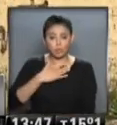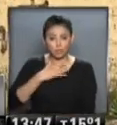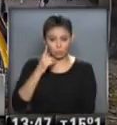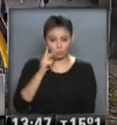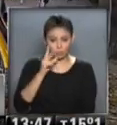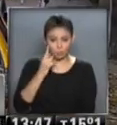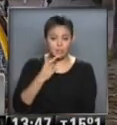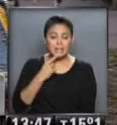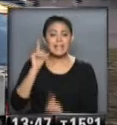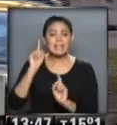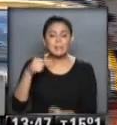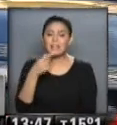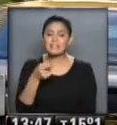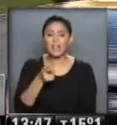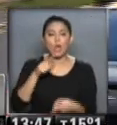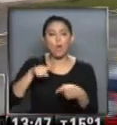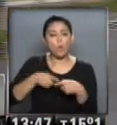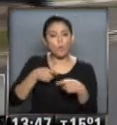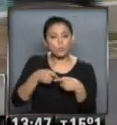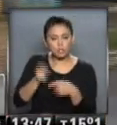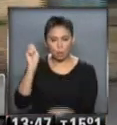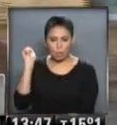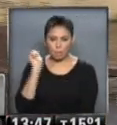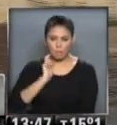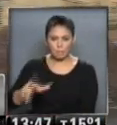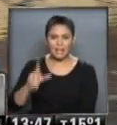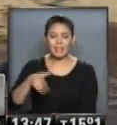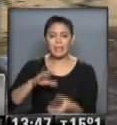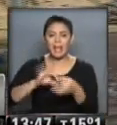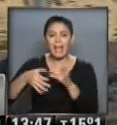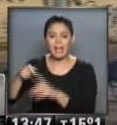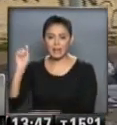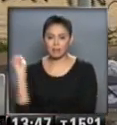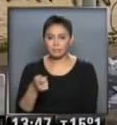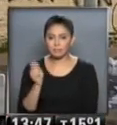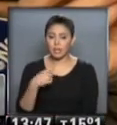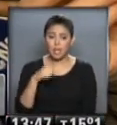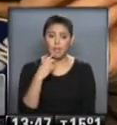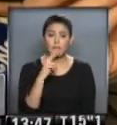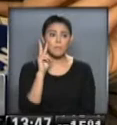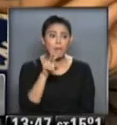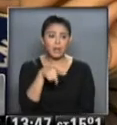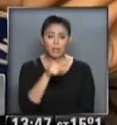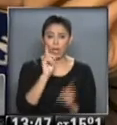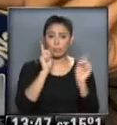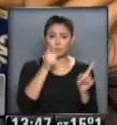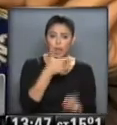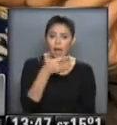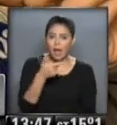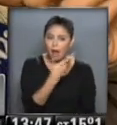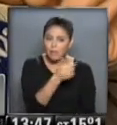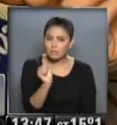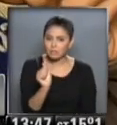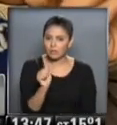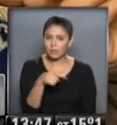dice que estiraba con un cuchillo que le pegaba con cadenas que ellos vieron que el tipo llevaba a armas ya nosotros nadie